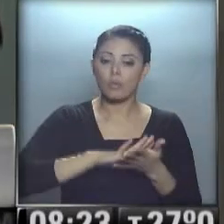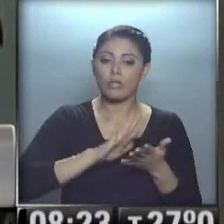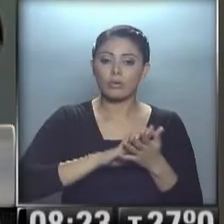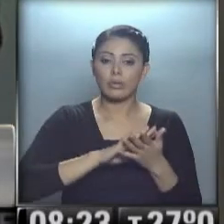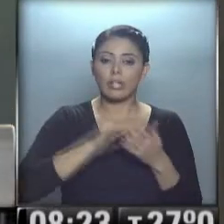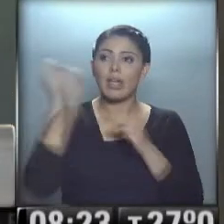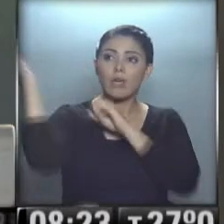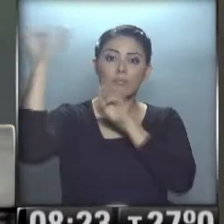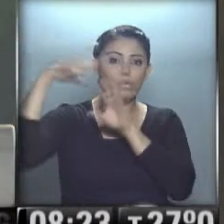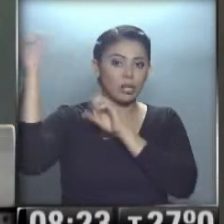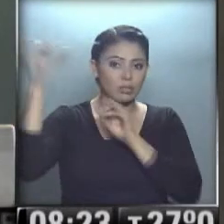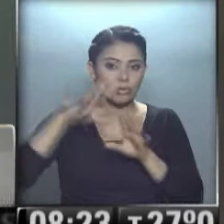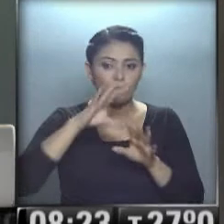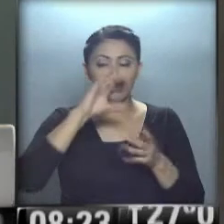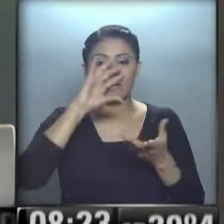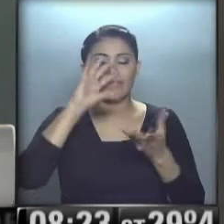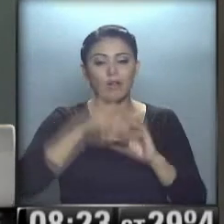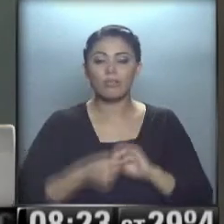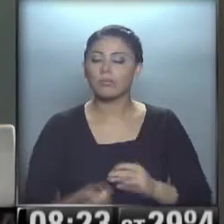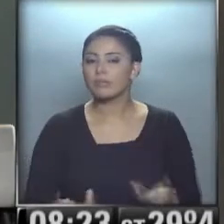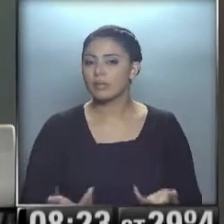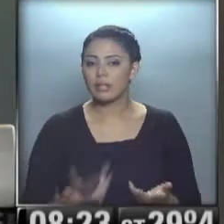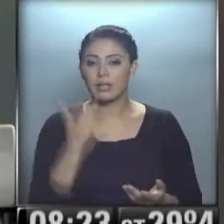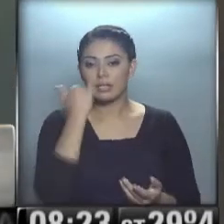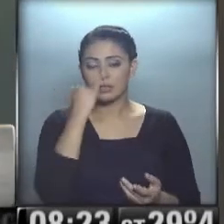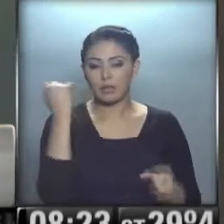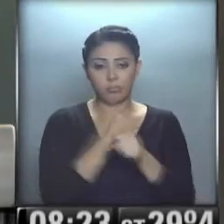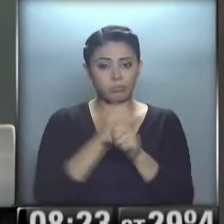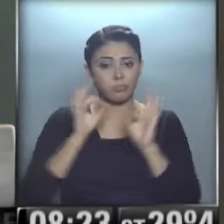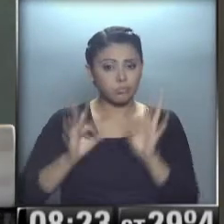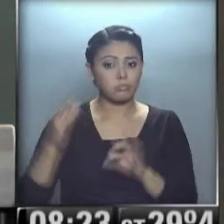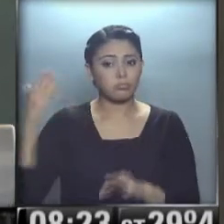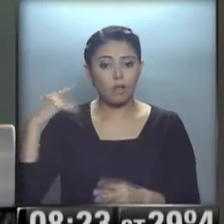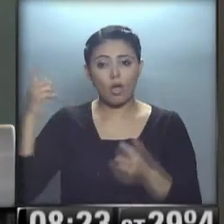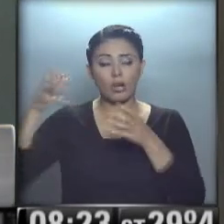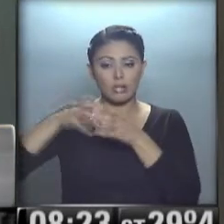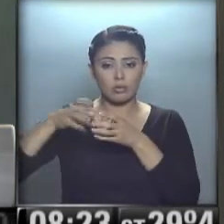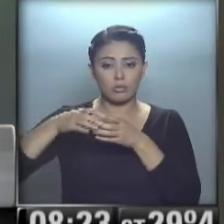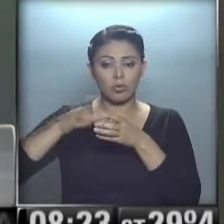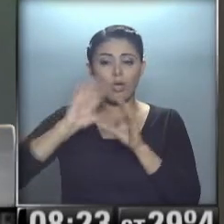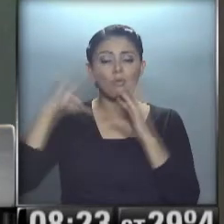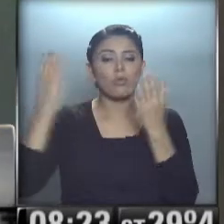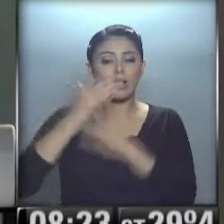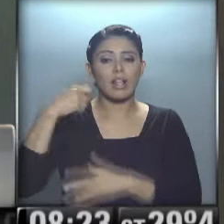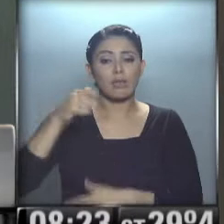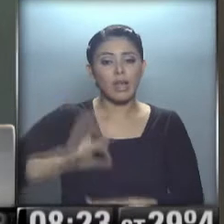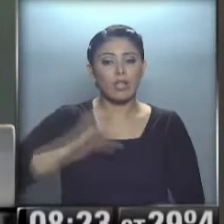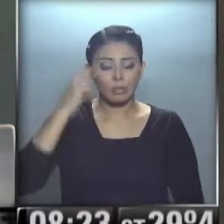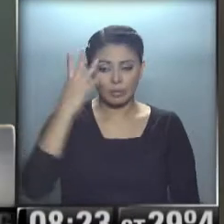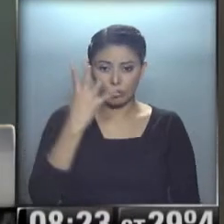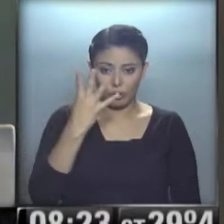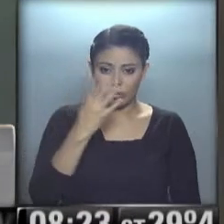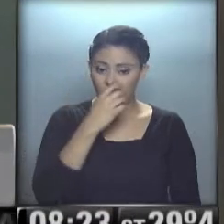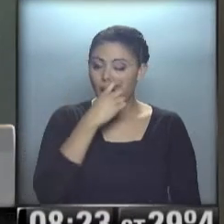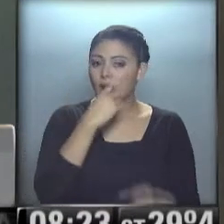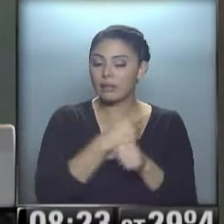importación es un mecanismo que fue aprobado oportunamente por la Organización Mundial de Aduana a partir del año 2004. En